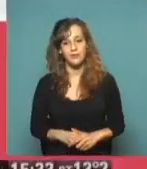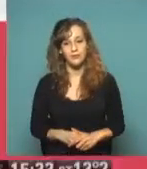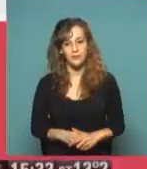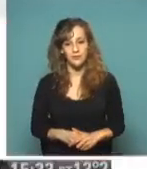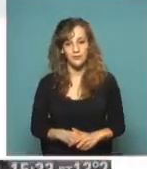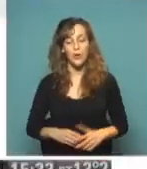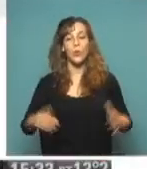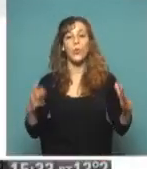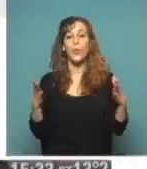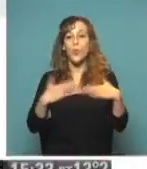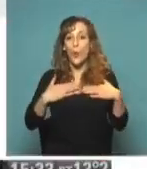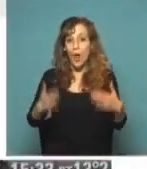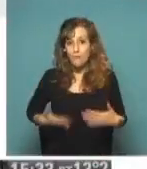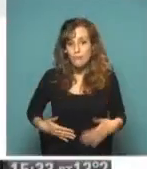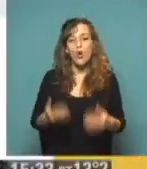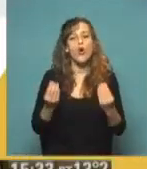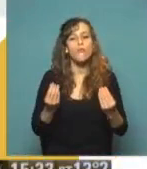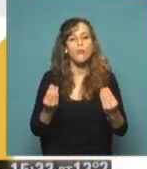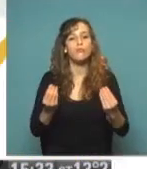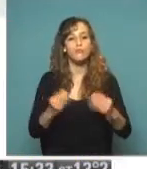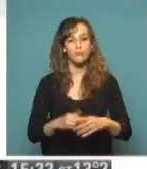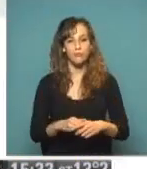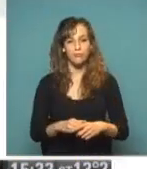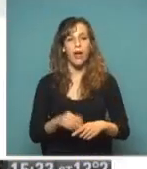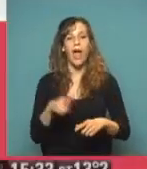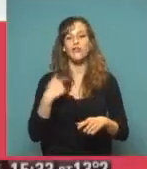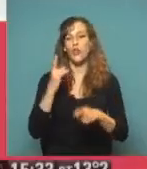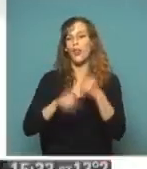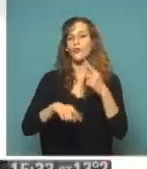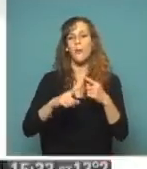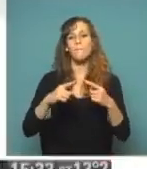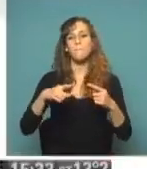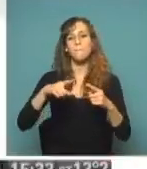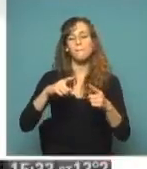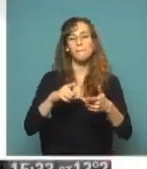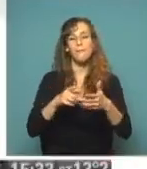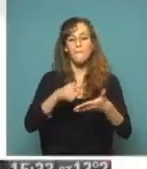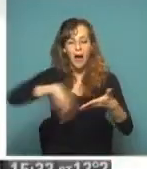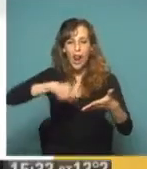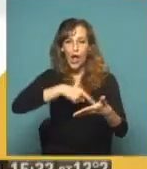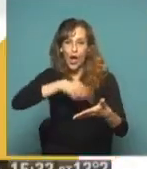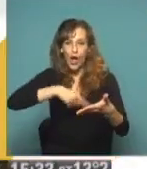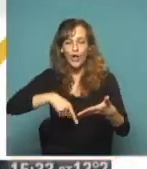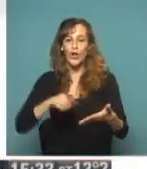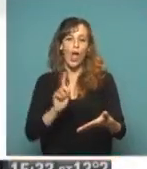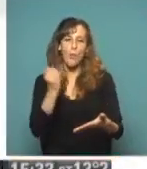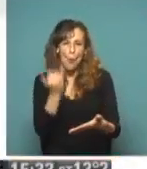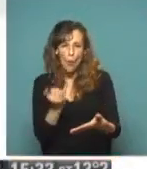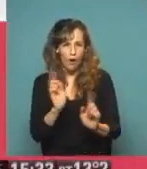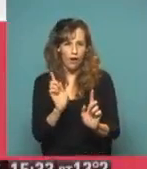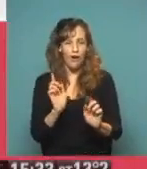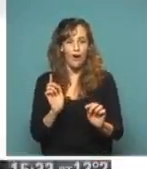Para el cuerpo vamos a usar un cuadradito, mirá. Ah, yo siempre uso palitos. Y quedan muy delgados quedan.